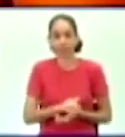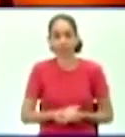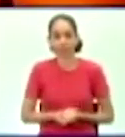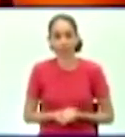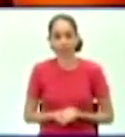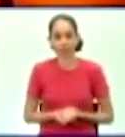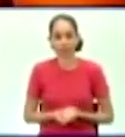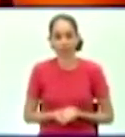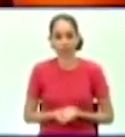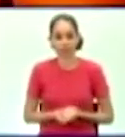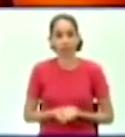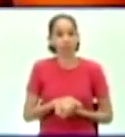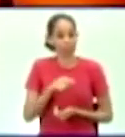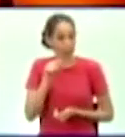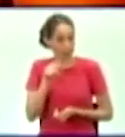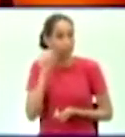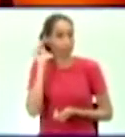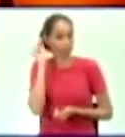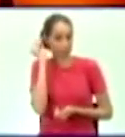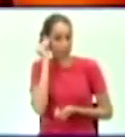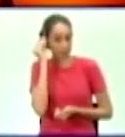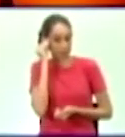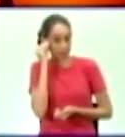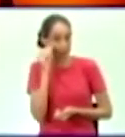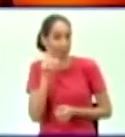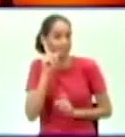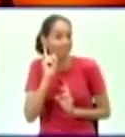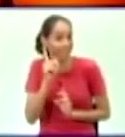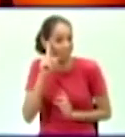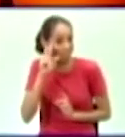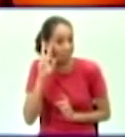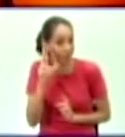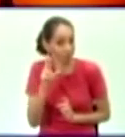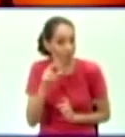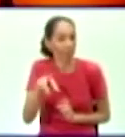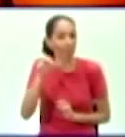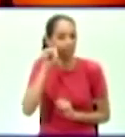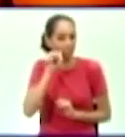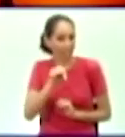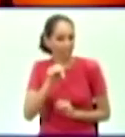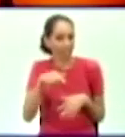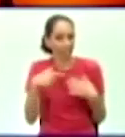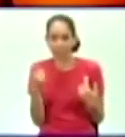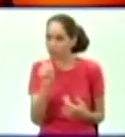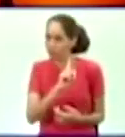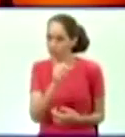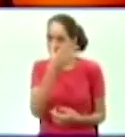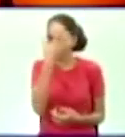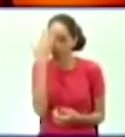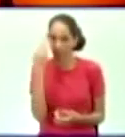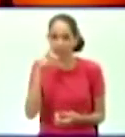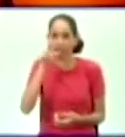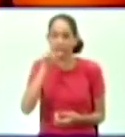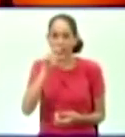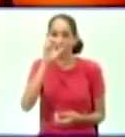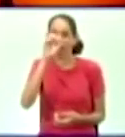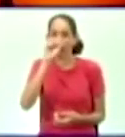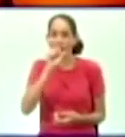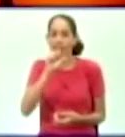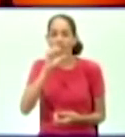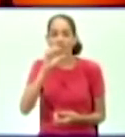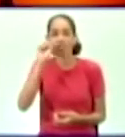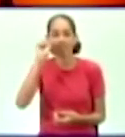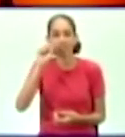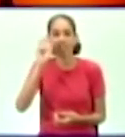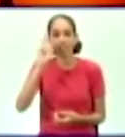das cuenta que siempre hay una palabra que los matemáticos llamamos mágica? Respectivamente. ¿Sabes lo que significa?